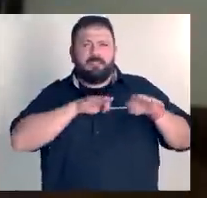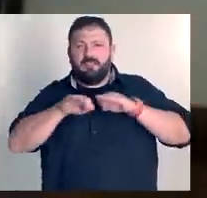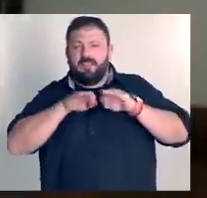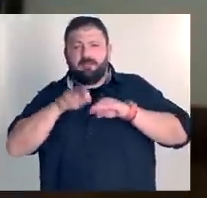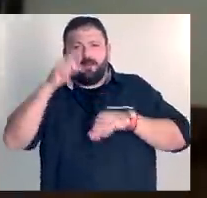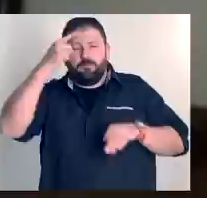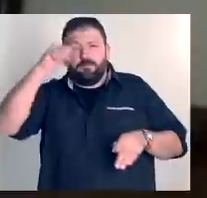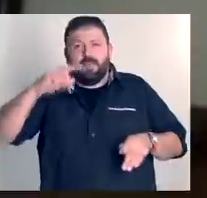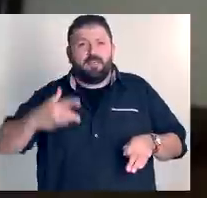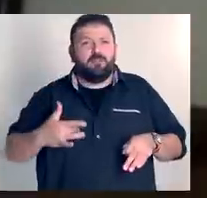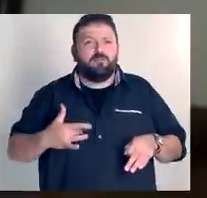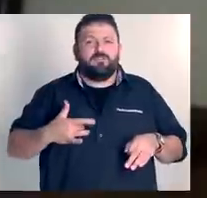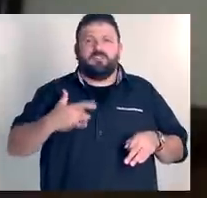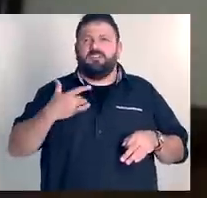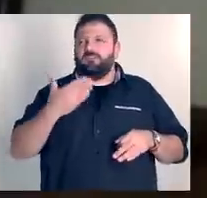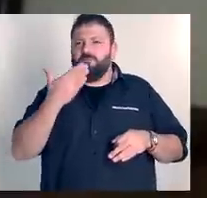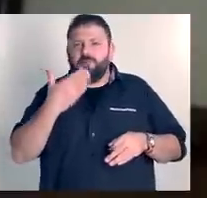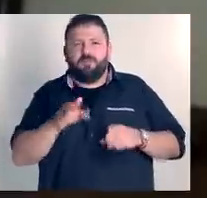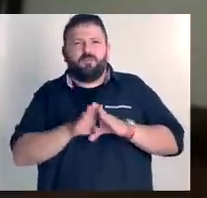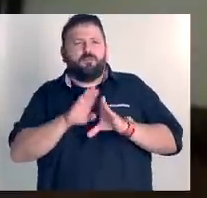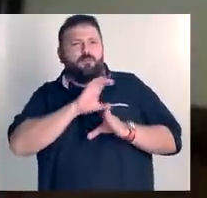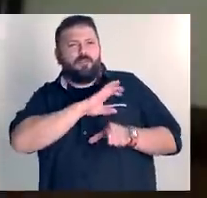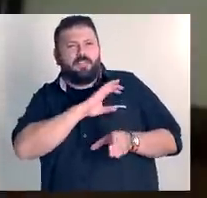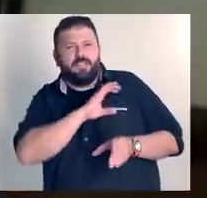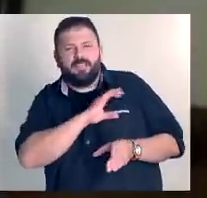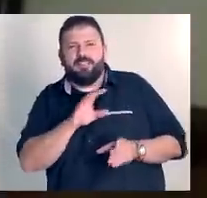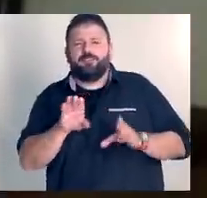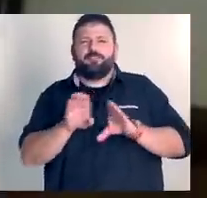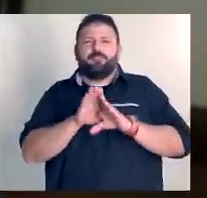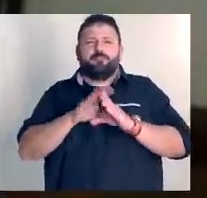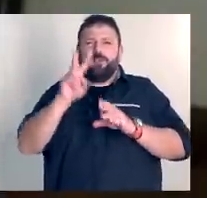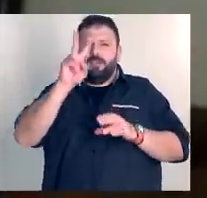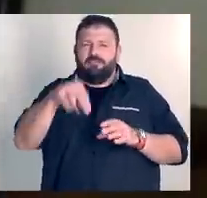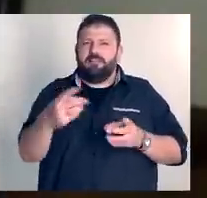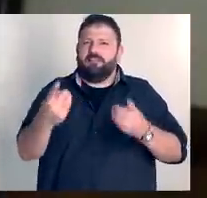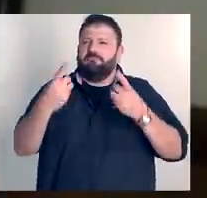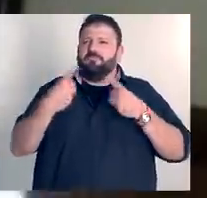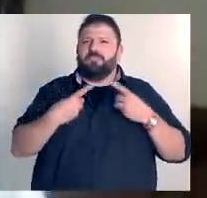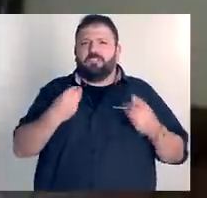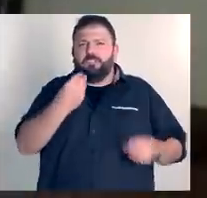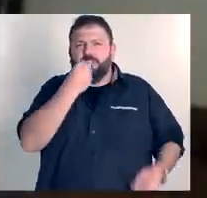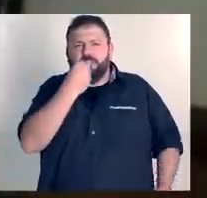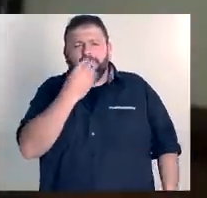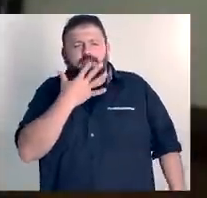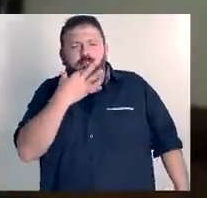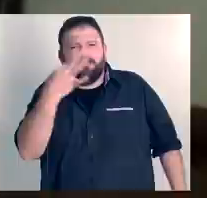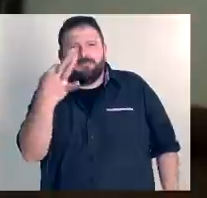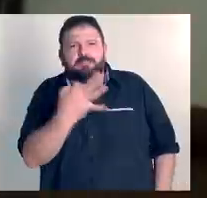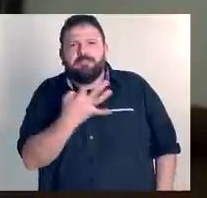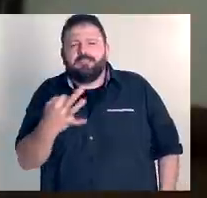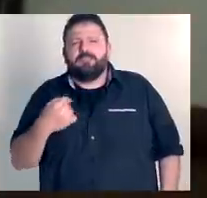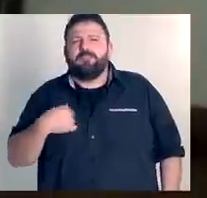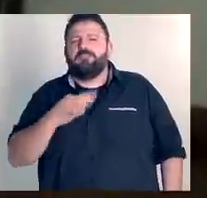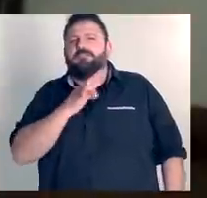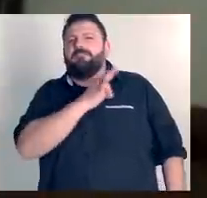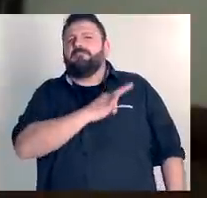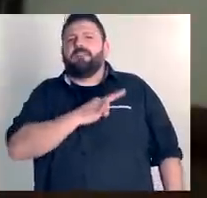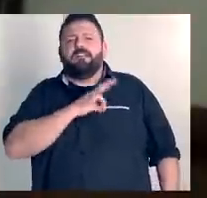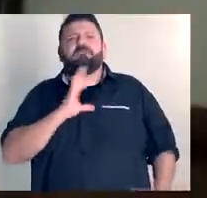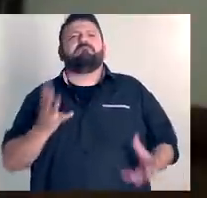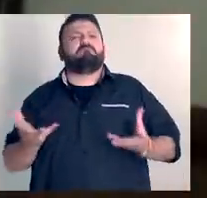sintiéramos queridos, apapachados, nos dieron unas comidas riquísimas y todos nos incluyeron,